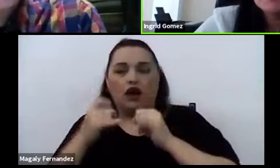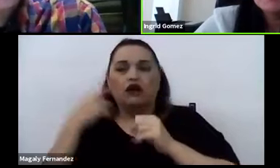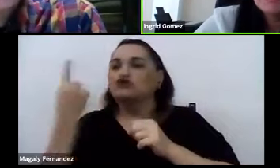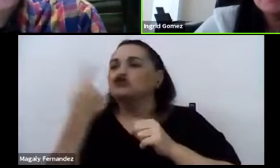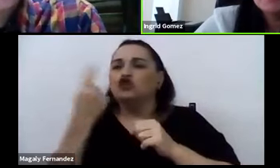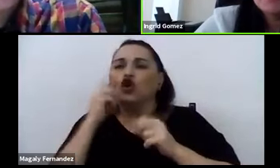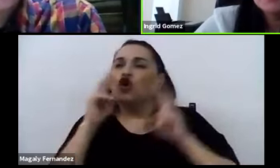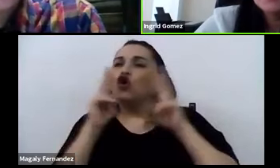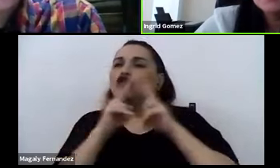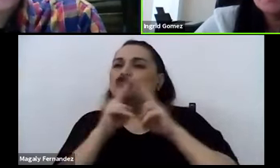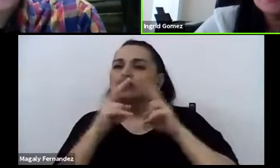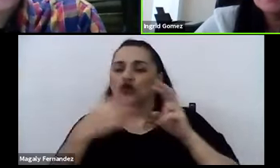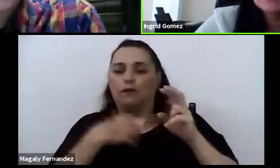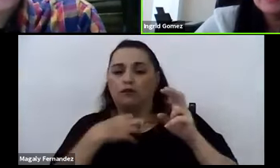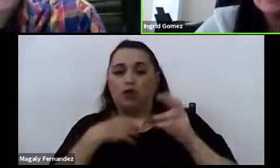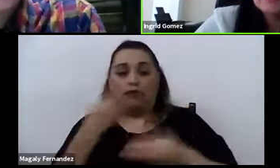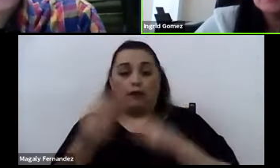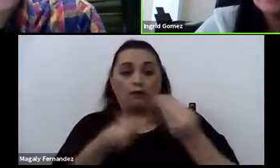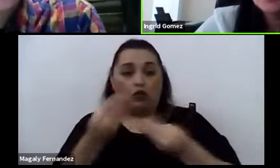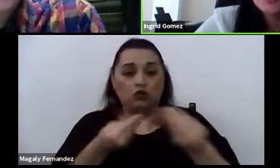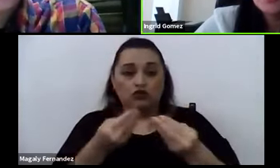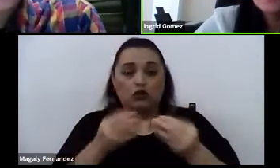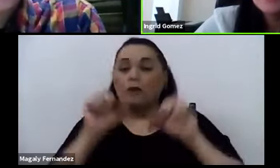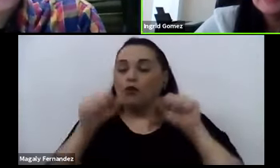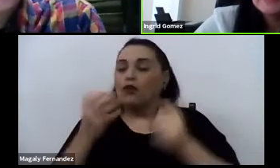la propia producción puede aportar a la